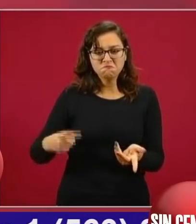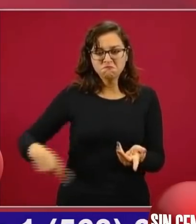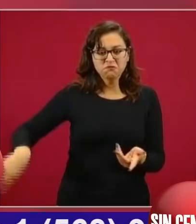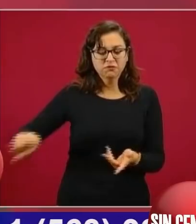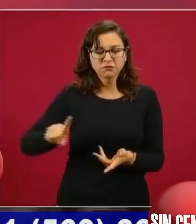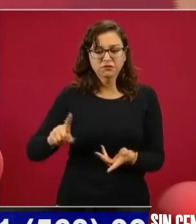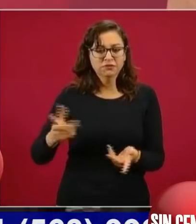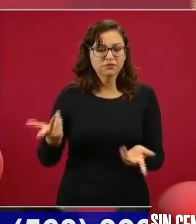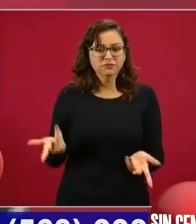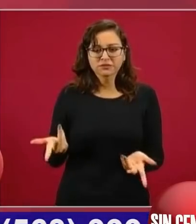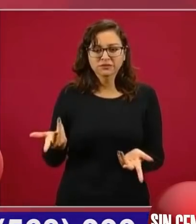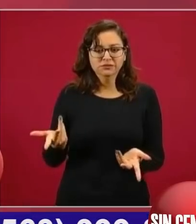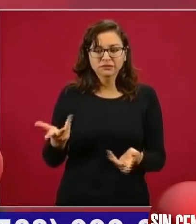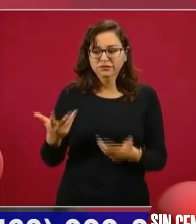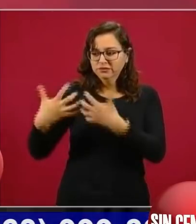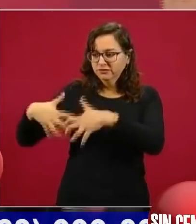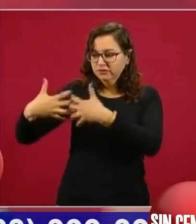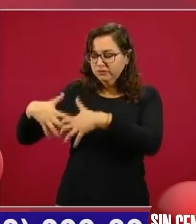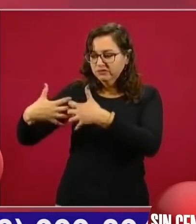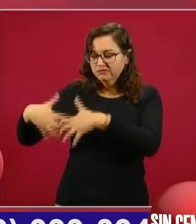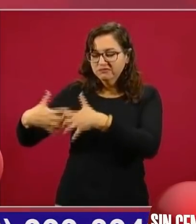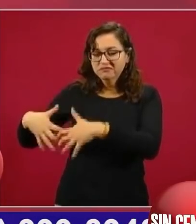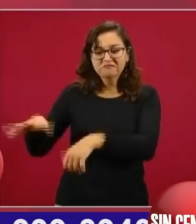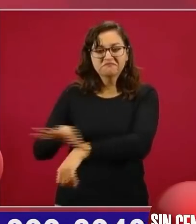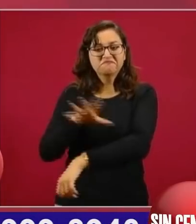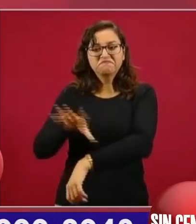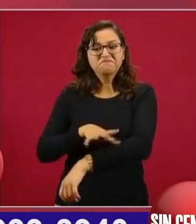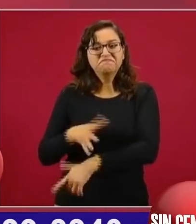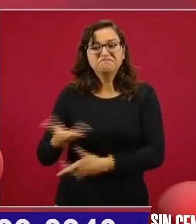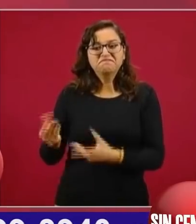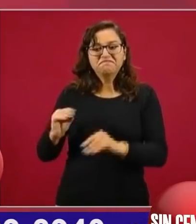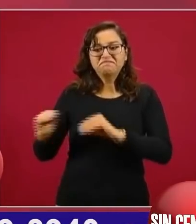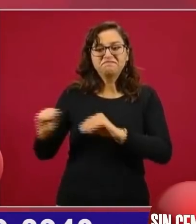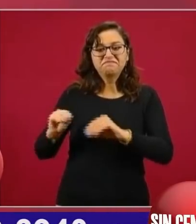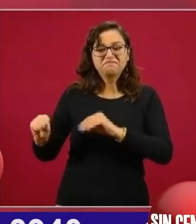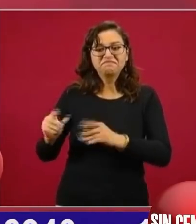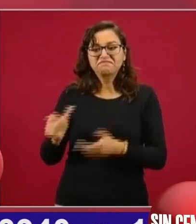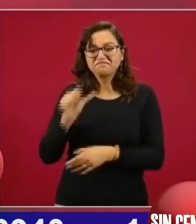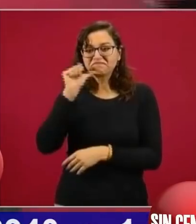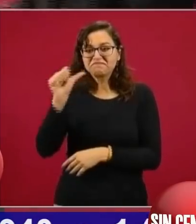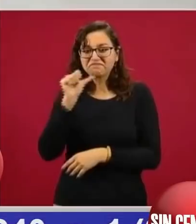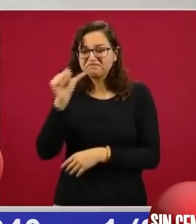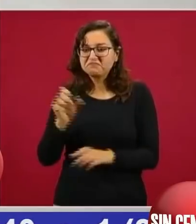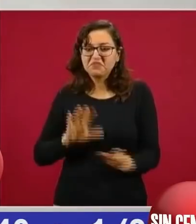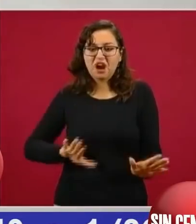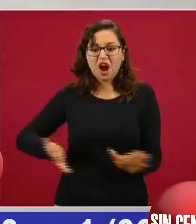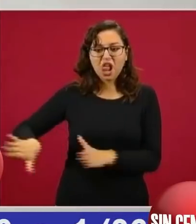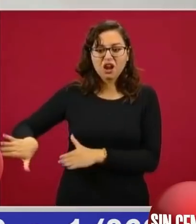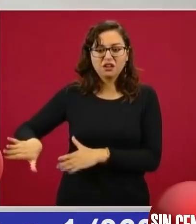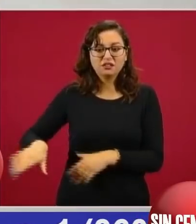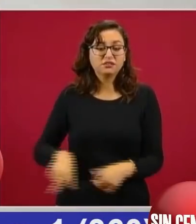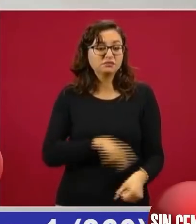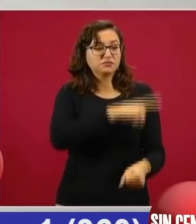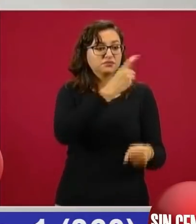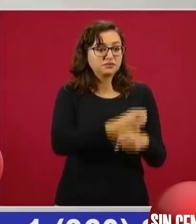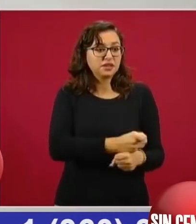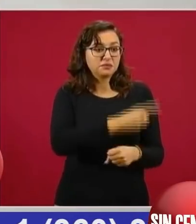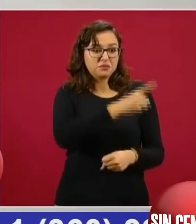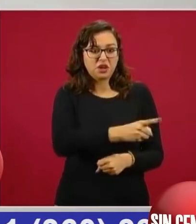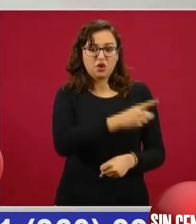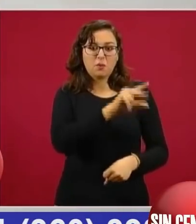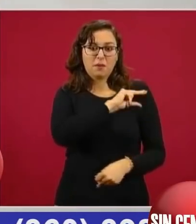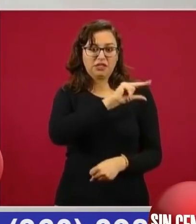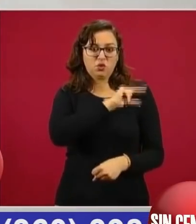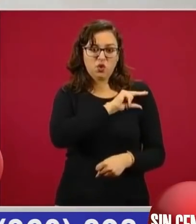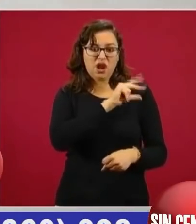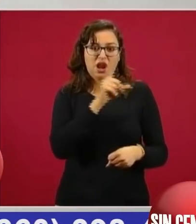así se le llama, a las hidroeléctricas. Primero van las privadas, suben la energía